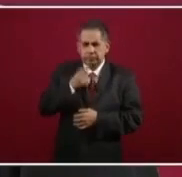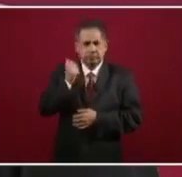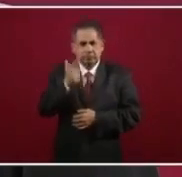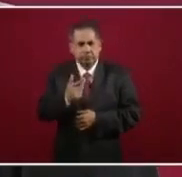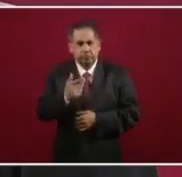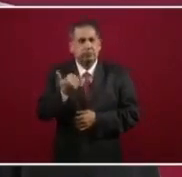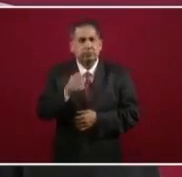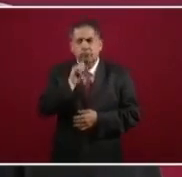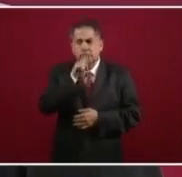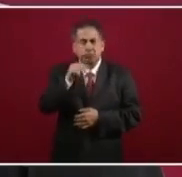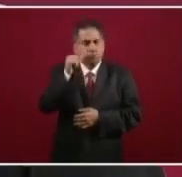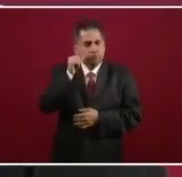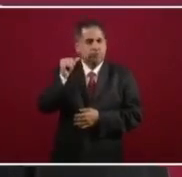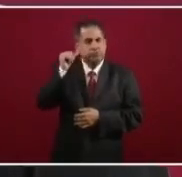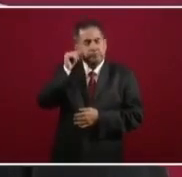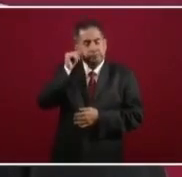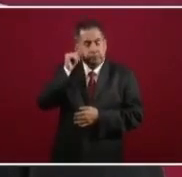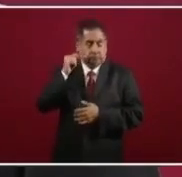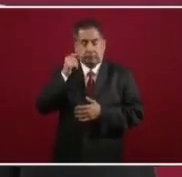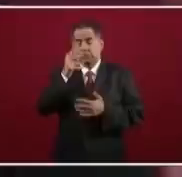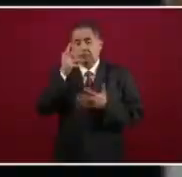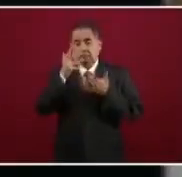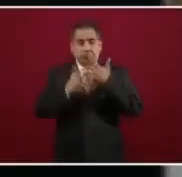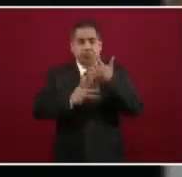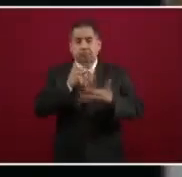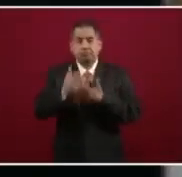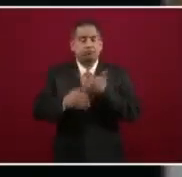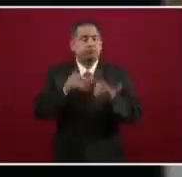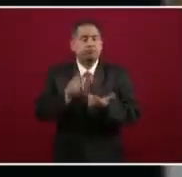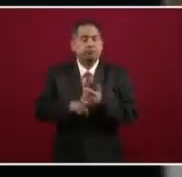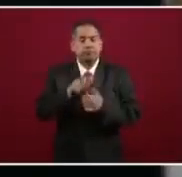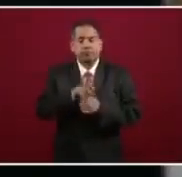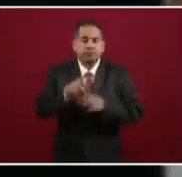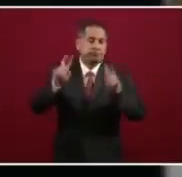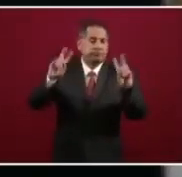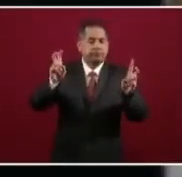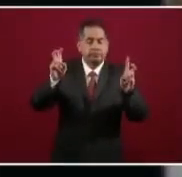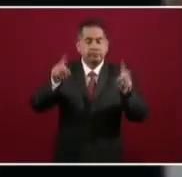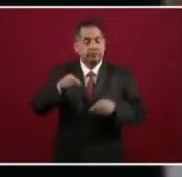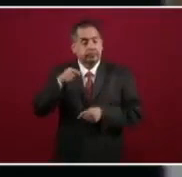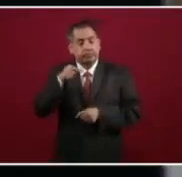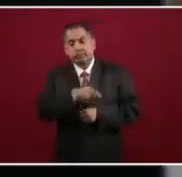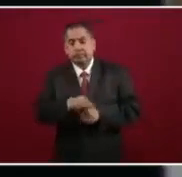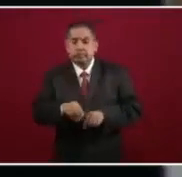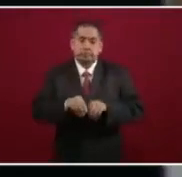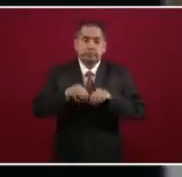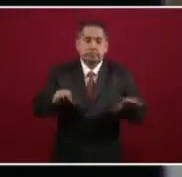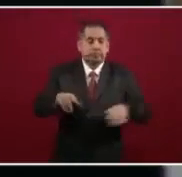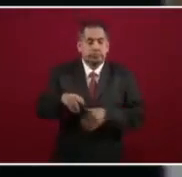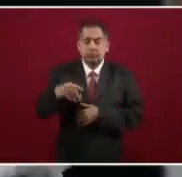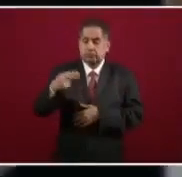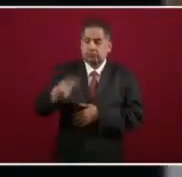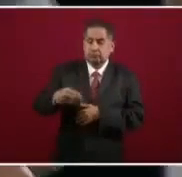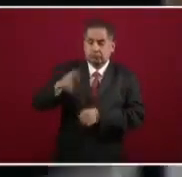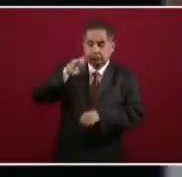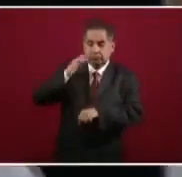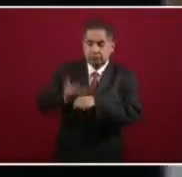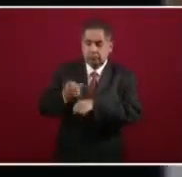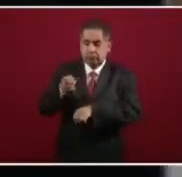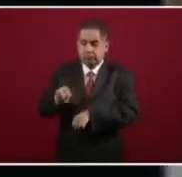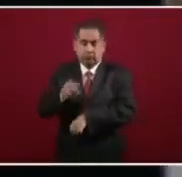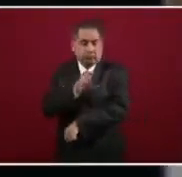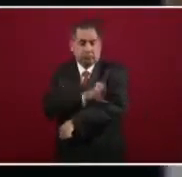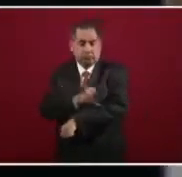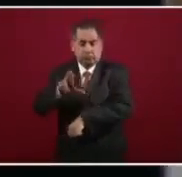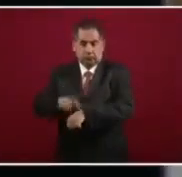ayer también generó mucho ruido mucha polémica el tema de cuando se dio a conocer el nombre del responsable coordinador del